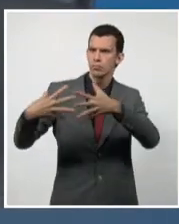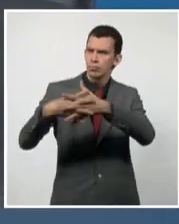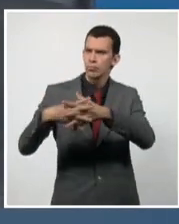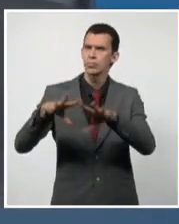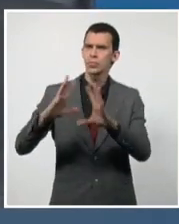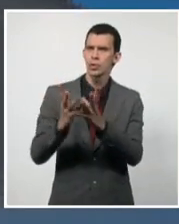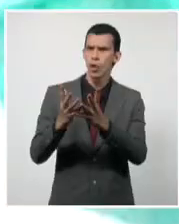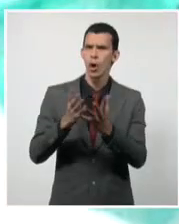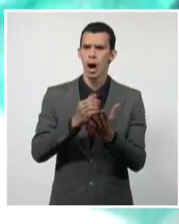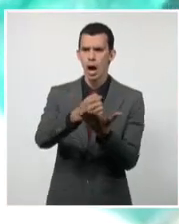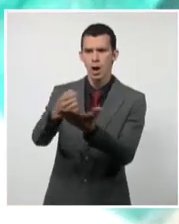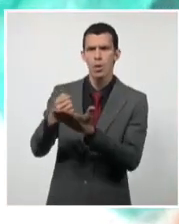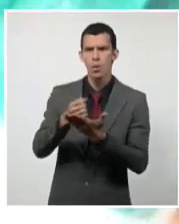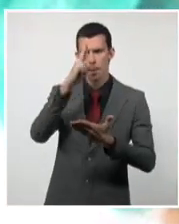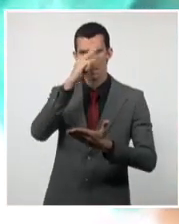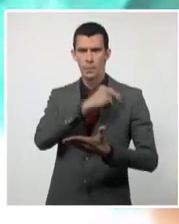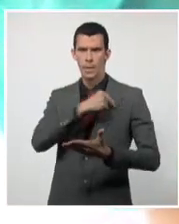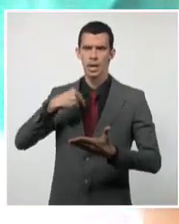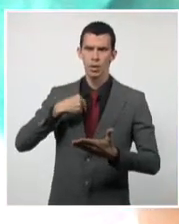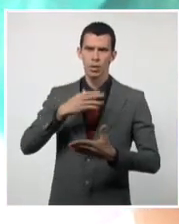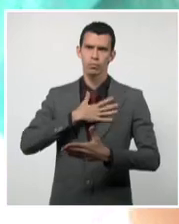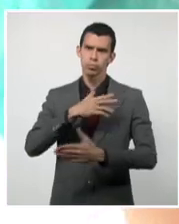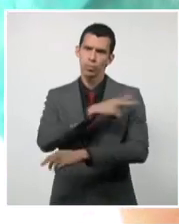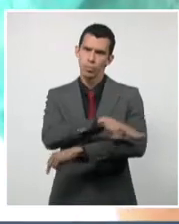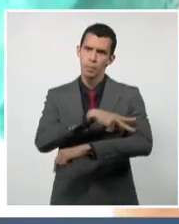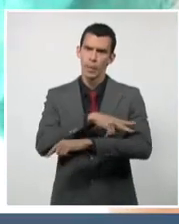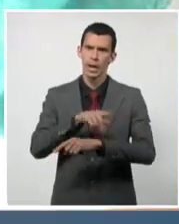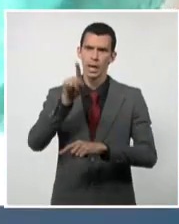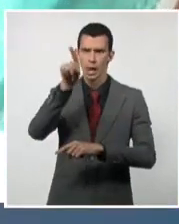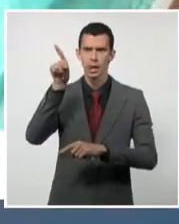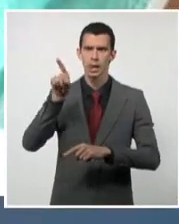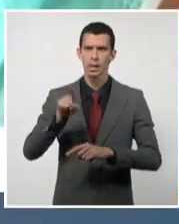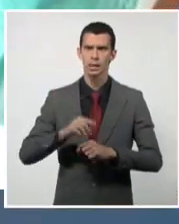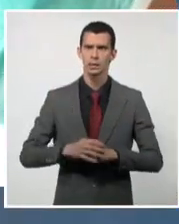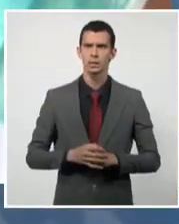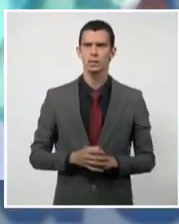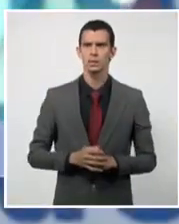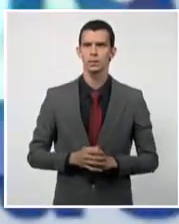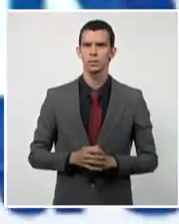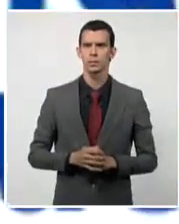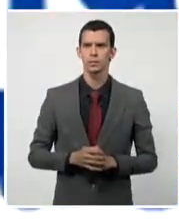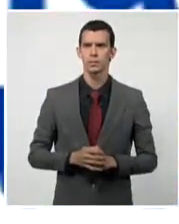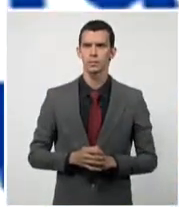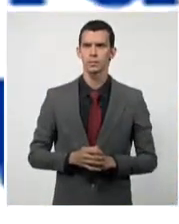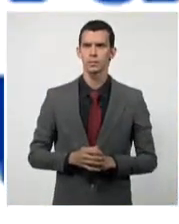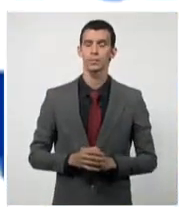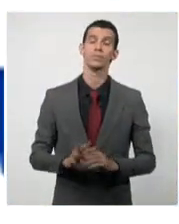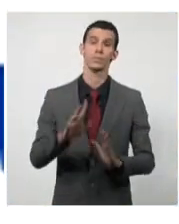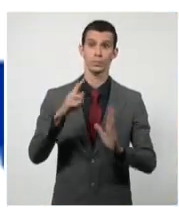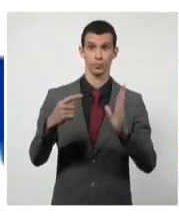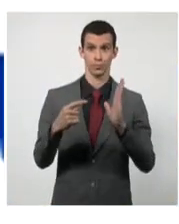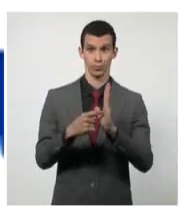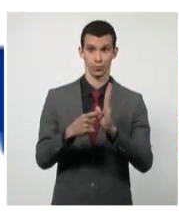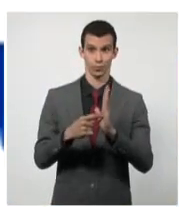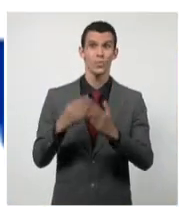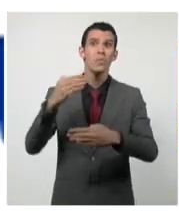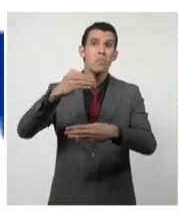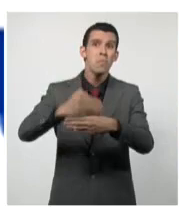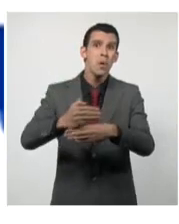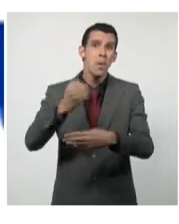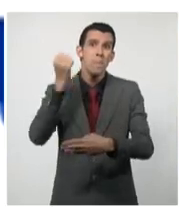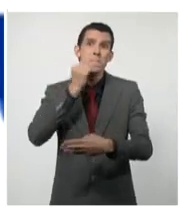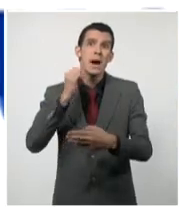de cada país. En el caso del bloqueo a Cuba, en medio de la pandemia, este ha sido